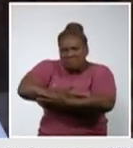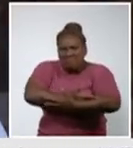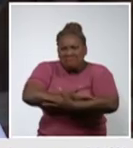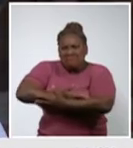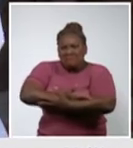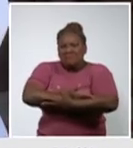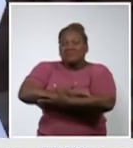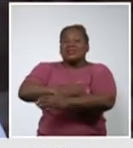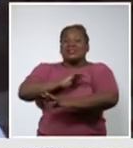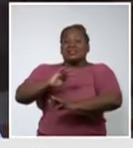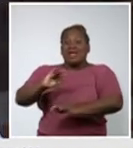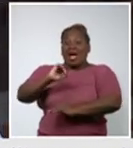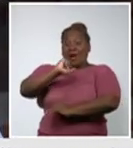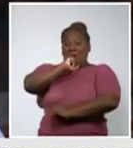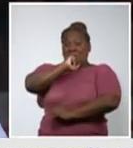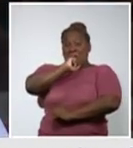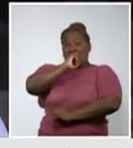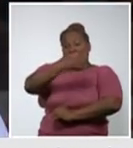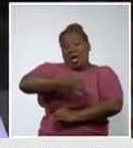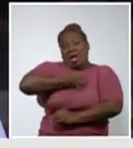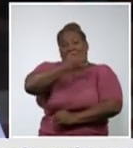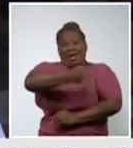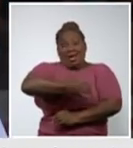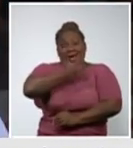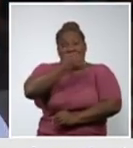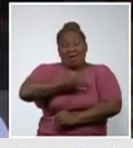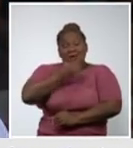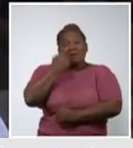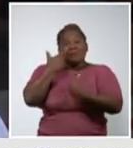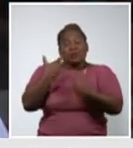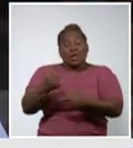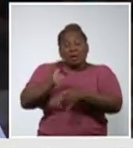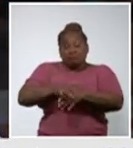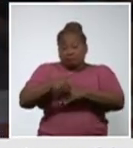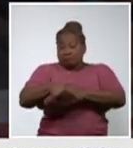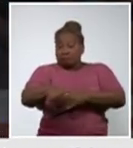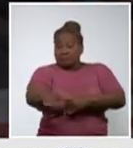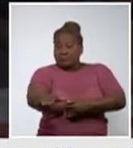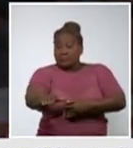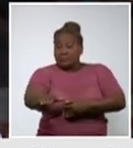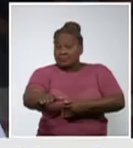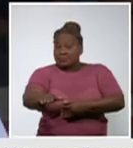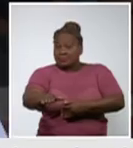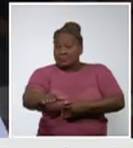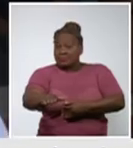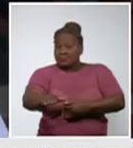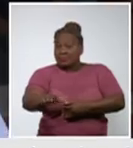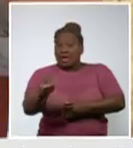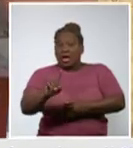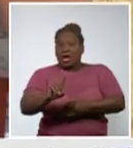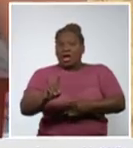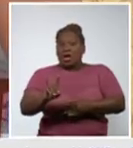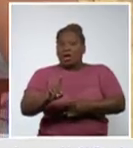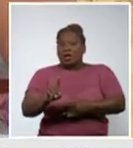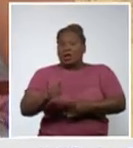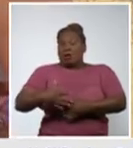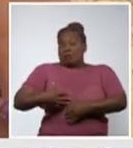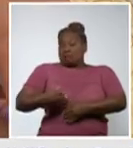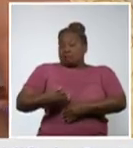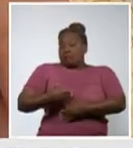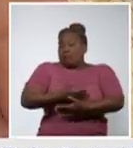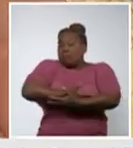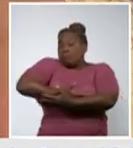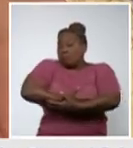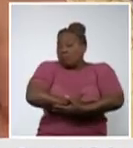con la mamá temprano y le decía que algo importante de ahora es no no abandonar la lactancia materna. Con la tranquilidad